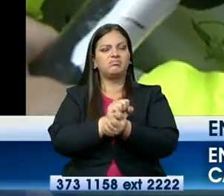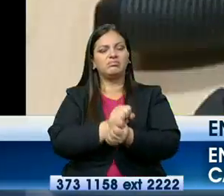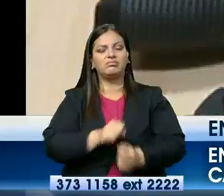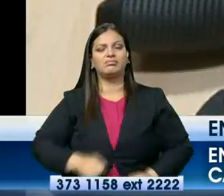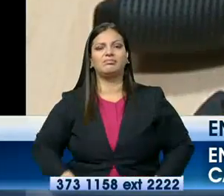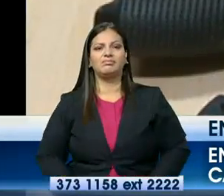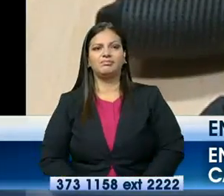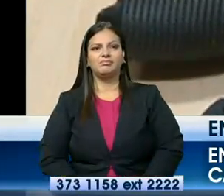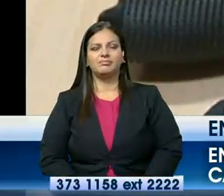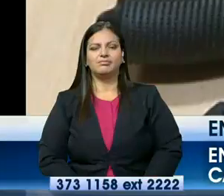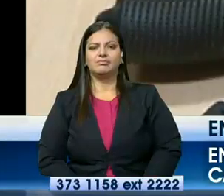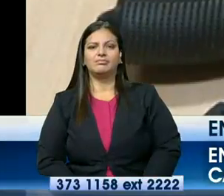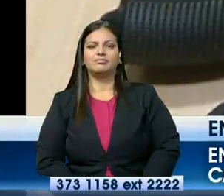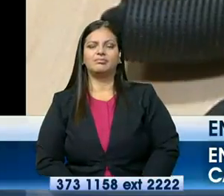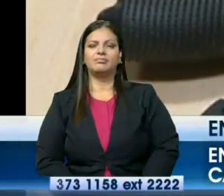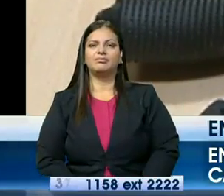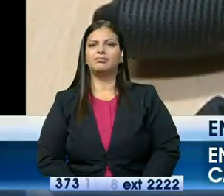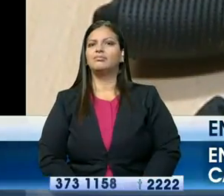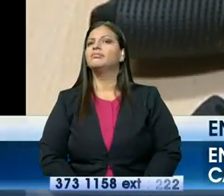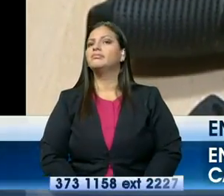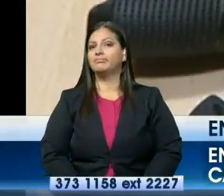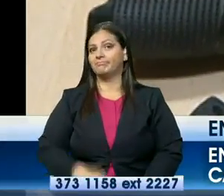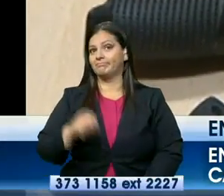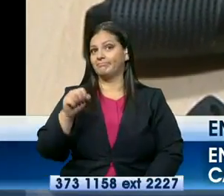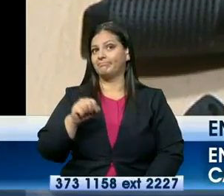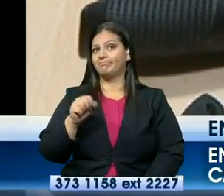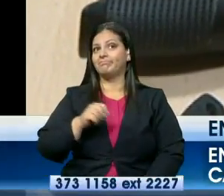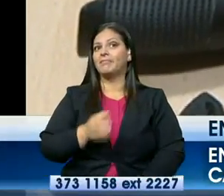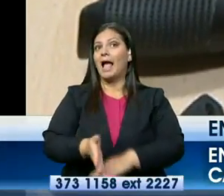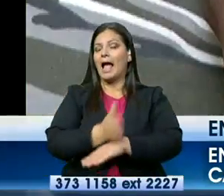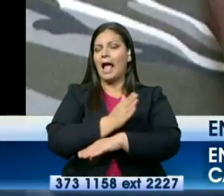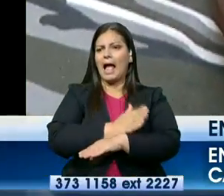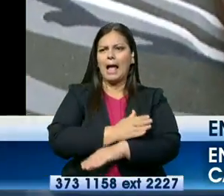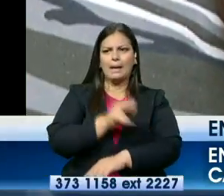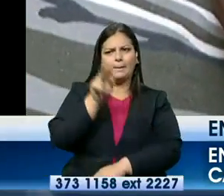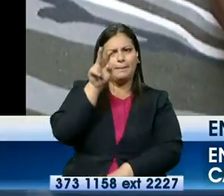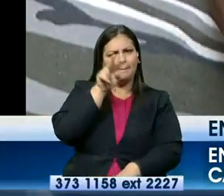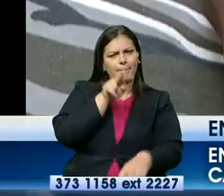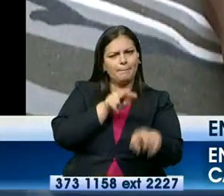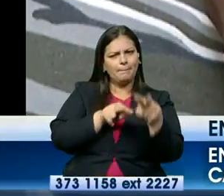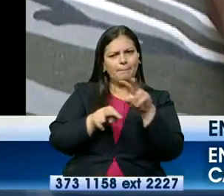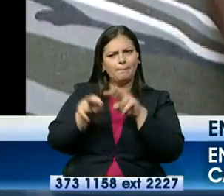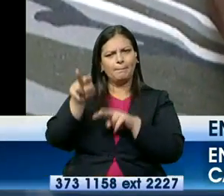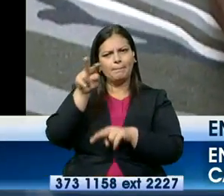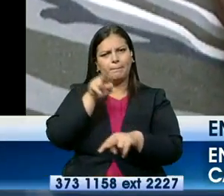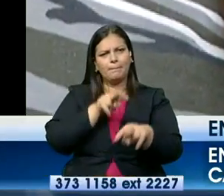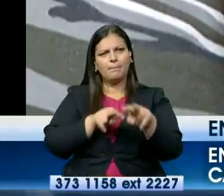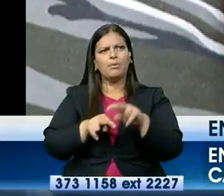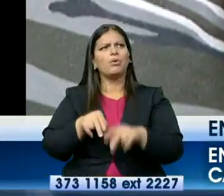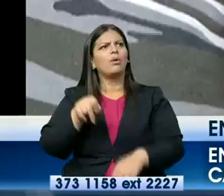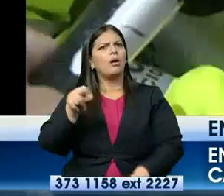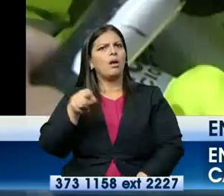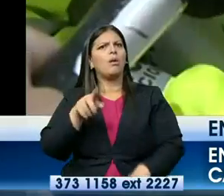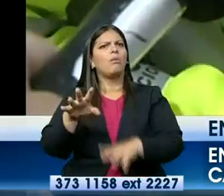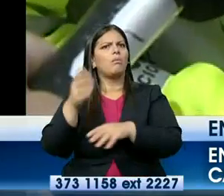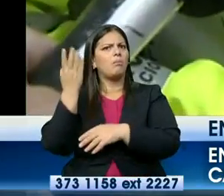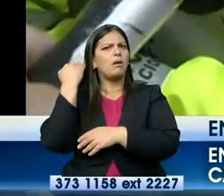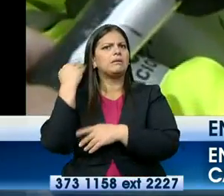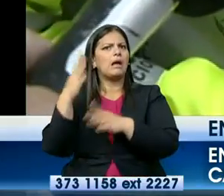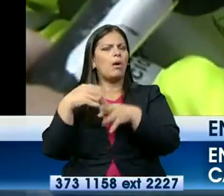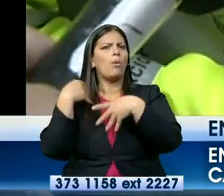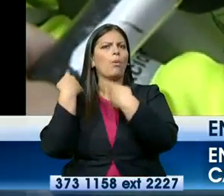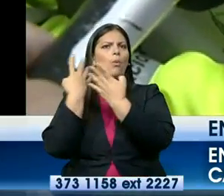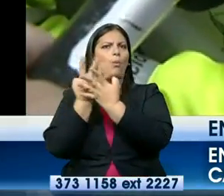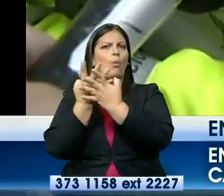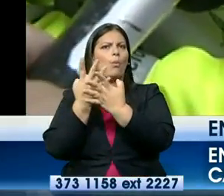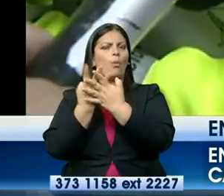venía realizando unas verificaciones ya que tenía antecedentes de andar distribuyendo este tipo de